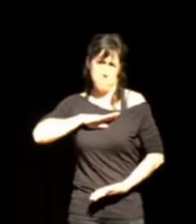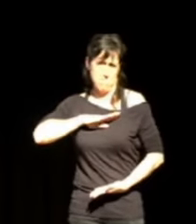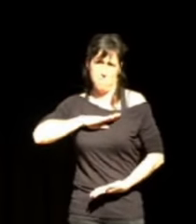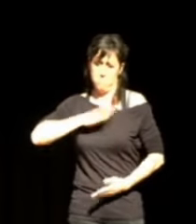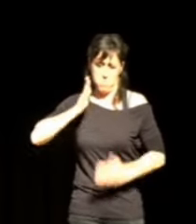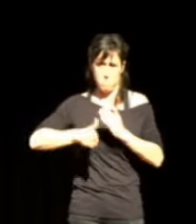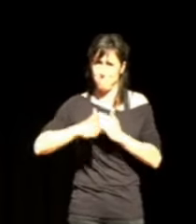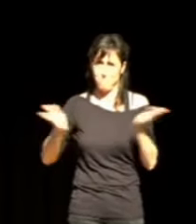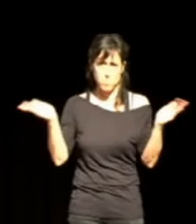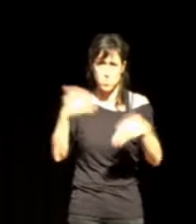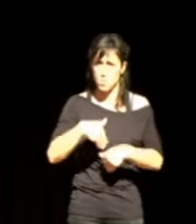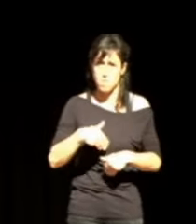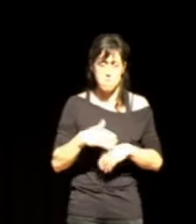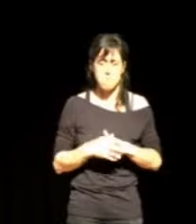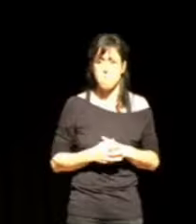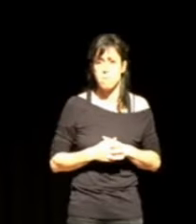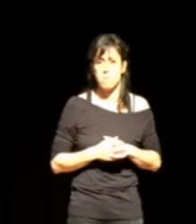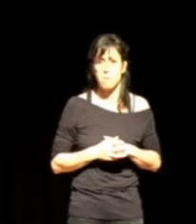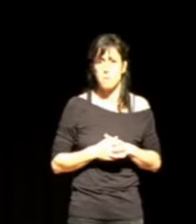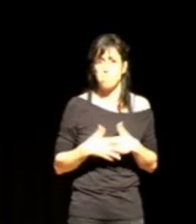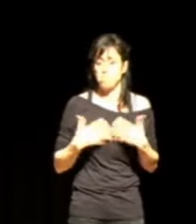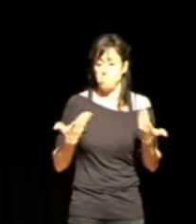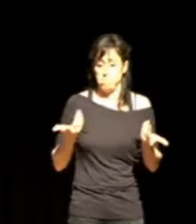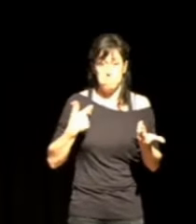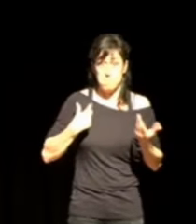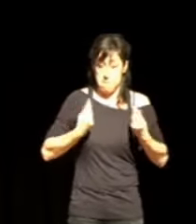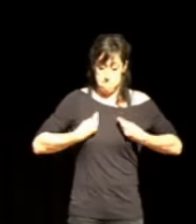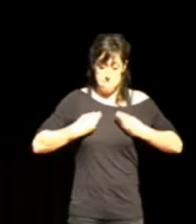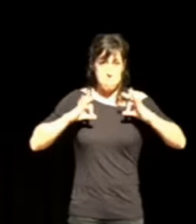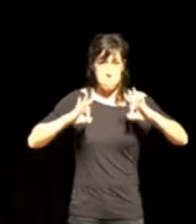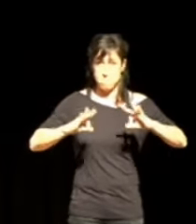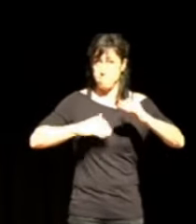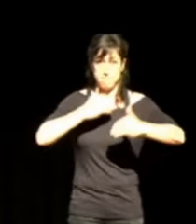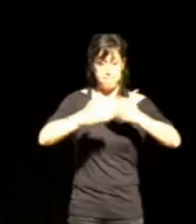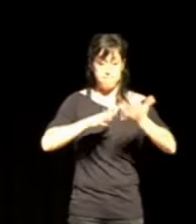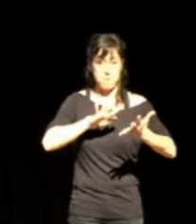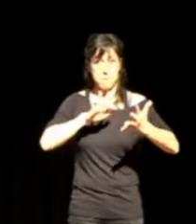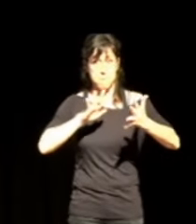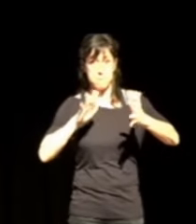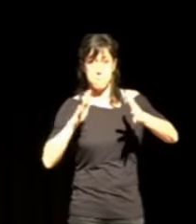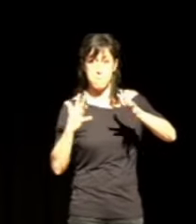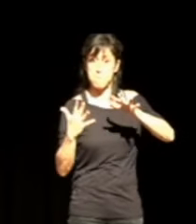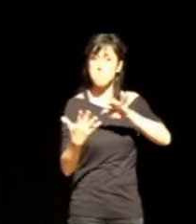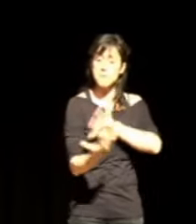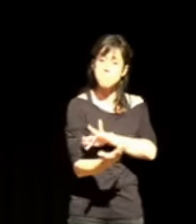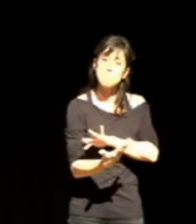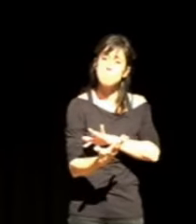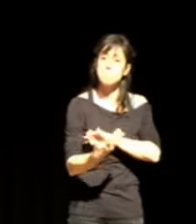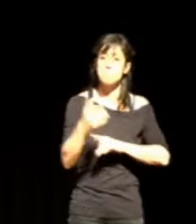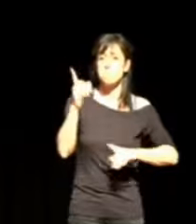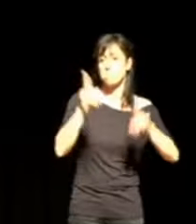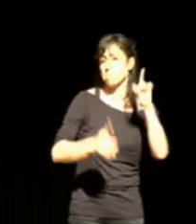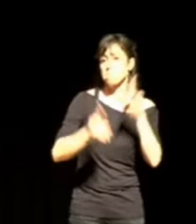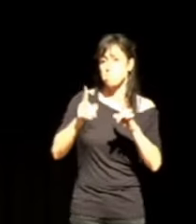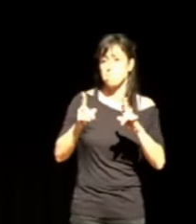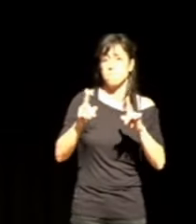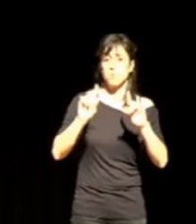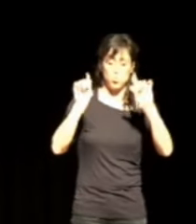Tenemos un proceso de transformación en nuestra vida. A veces lo logramos solos y solas y a